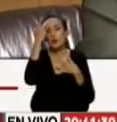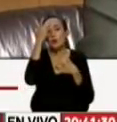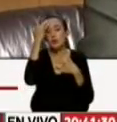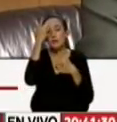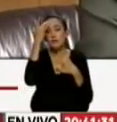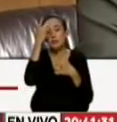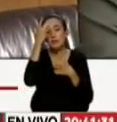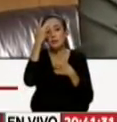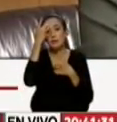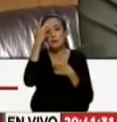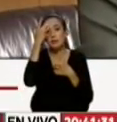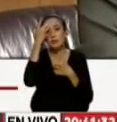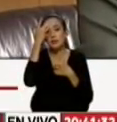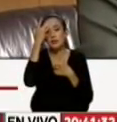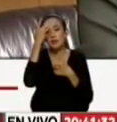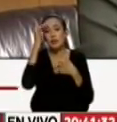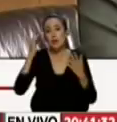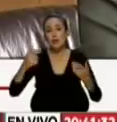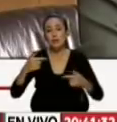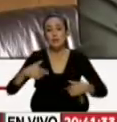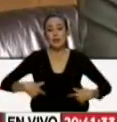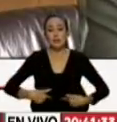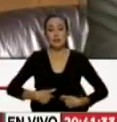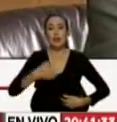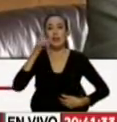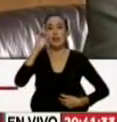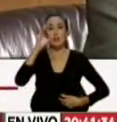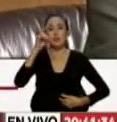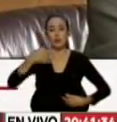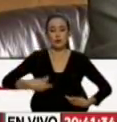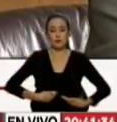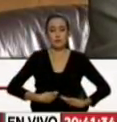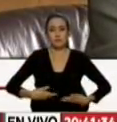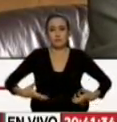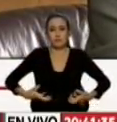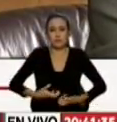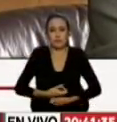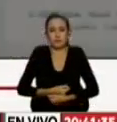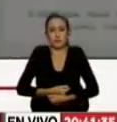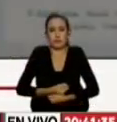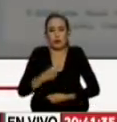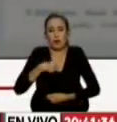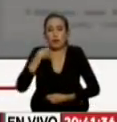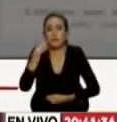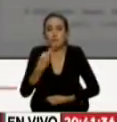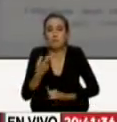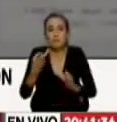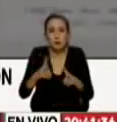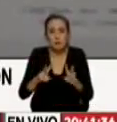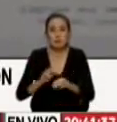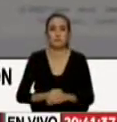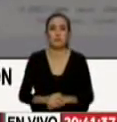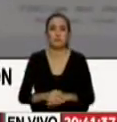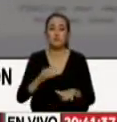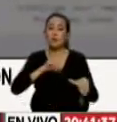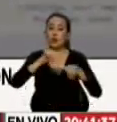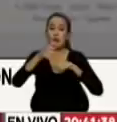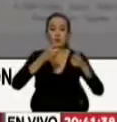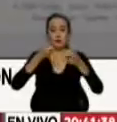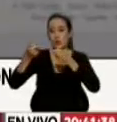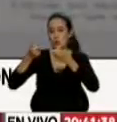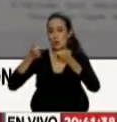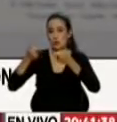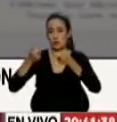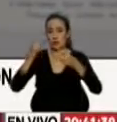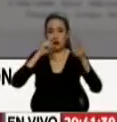ocurrir es que va a tener algunas molestias gastrointestinales, que incluso puede llegar a la náusea y al vómito. Sin embargo, la Agencia Nacional de Regulación,